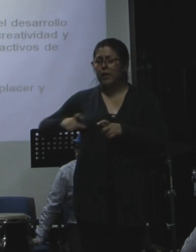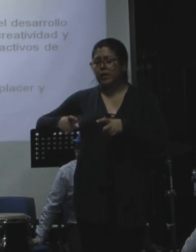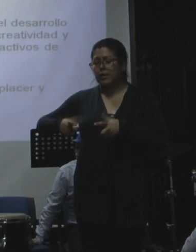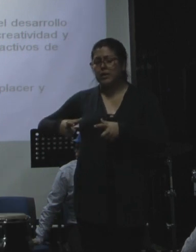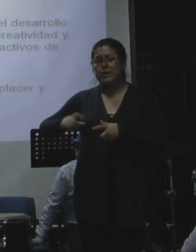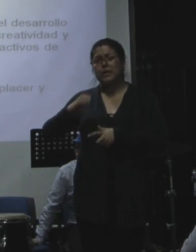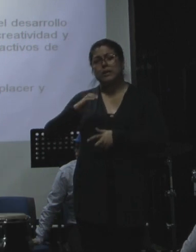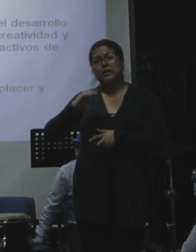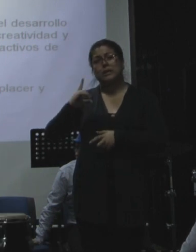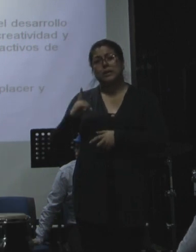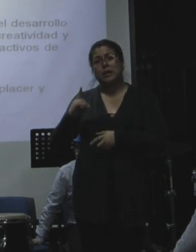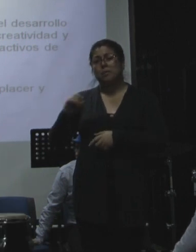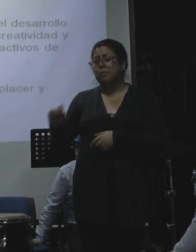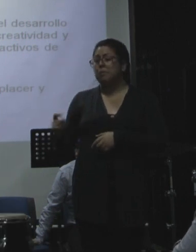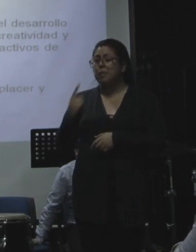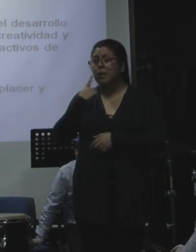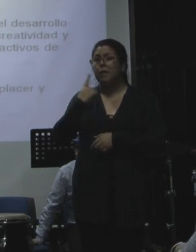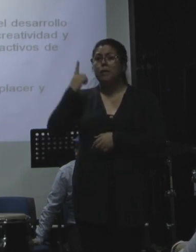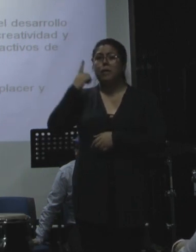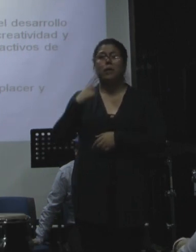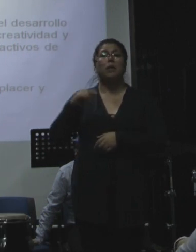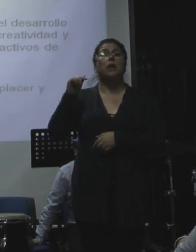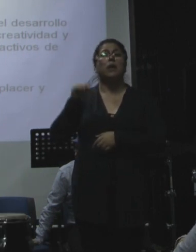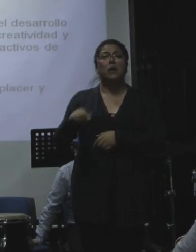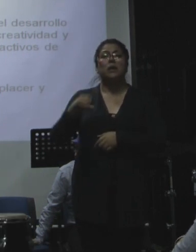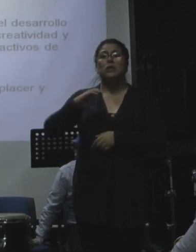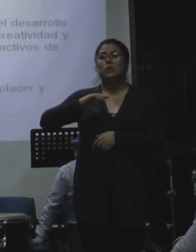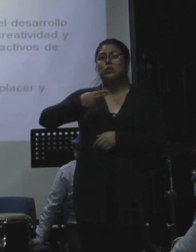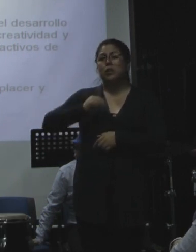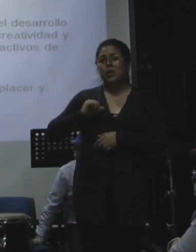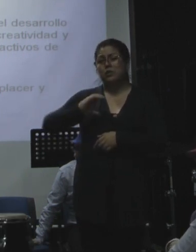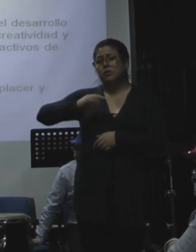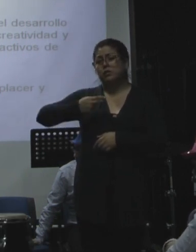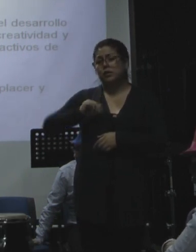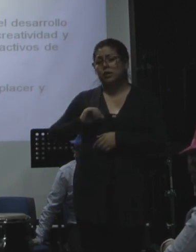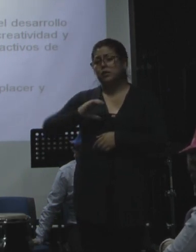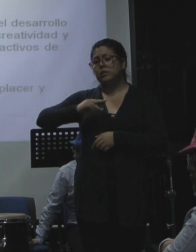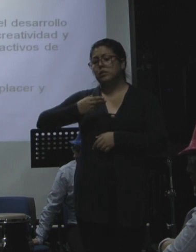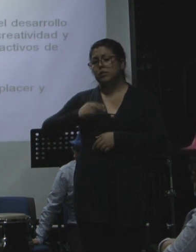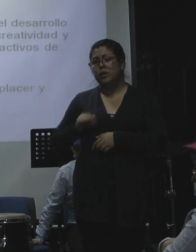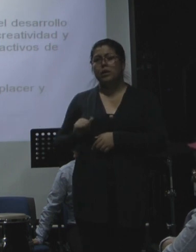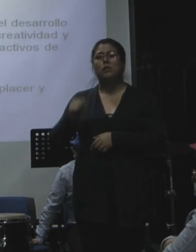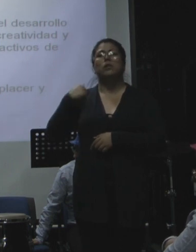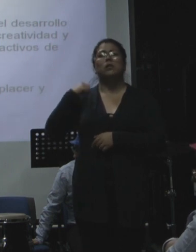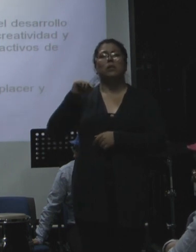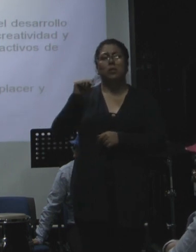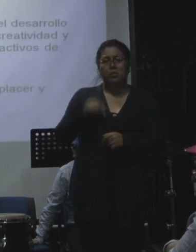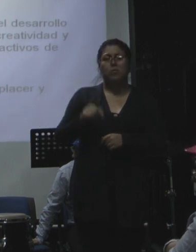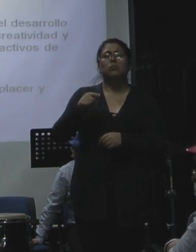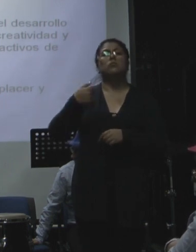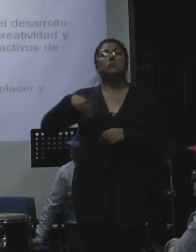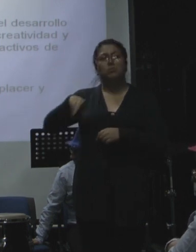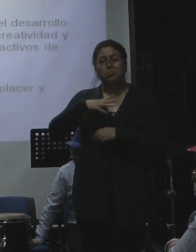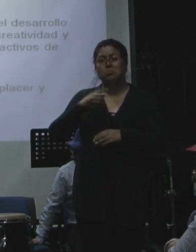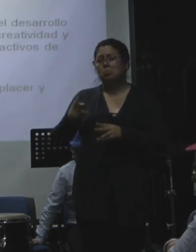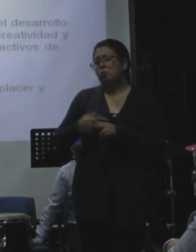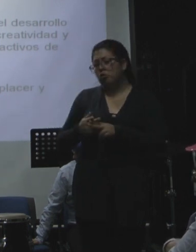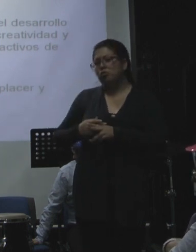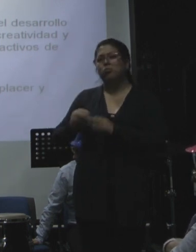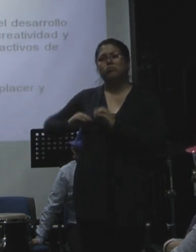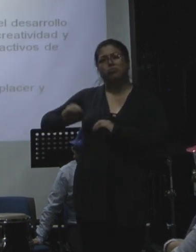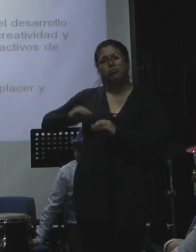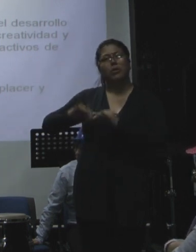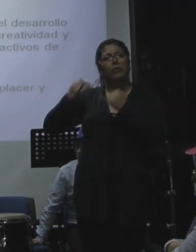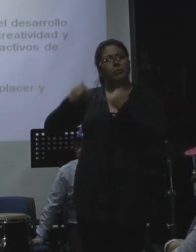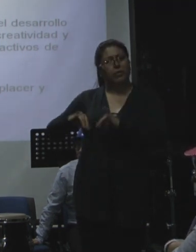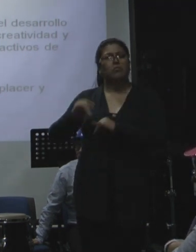producción colectiva. El tema pues es como un cha-cha-cha y sale un mambo, yo estoy haciendo los arreglos, espero terminarlos muy pronto y ya lo van a tener